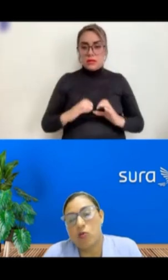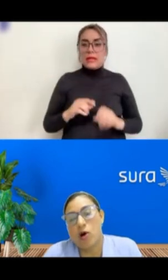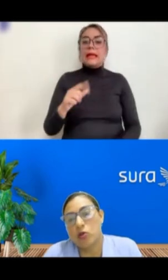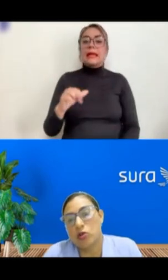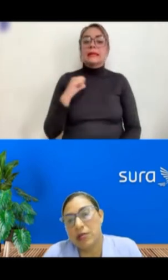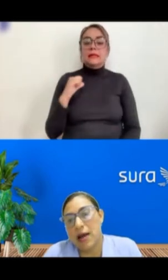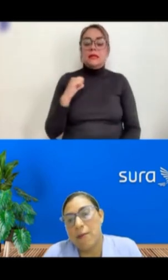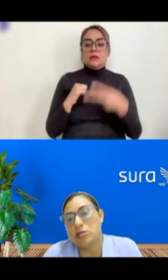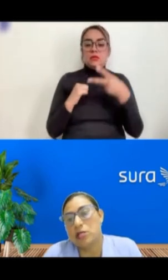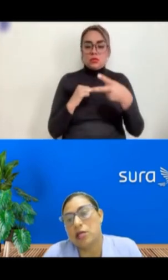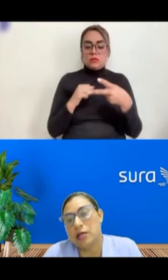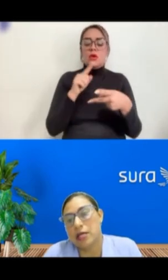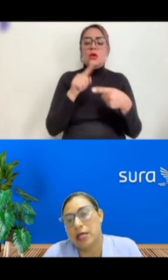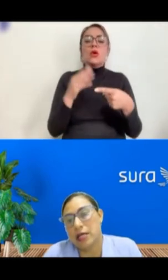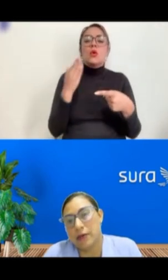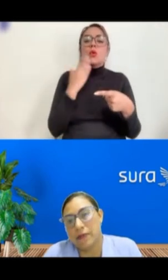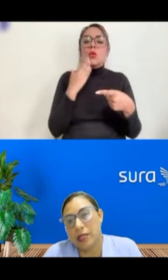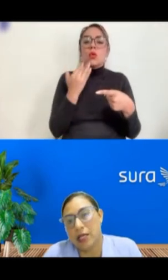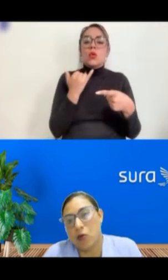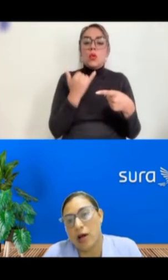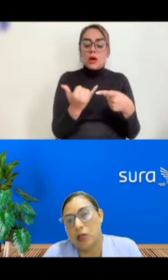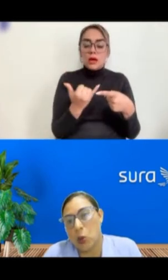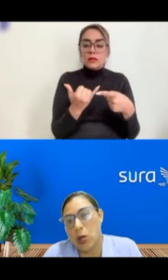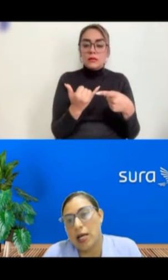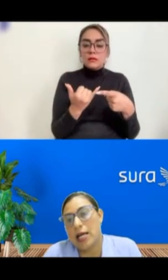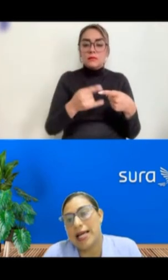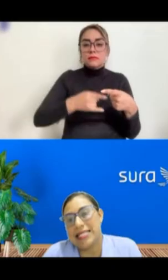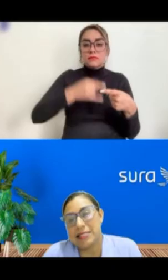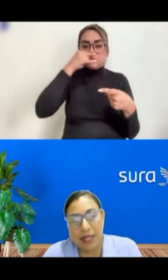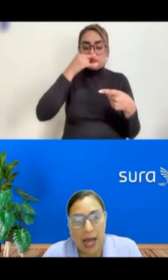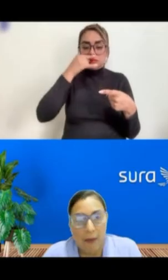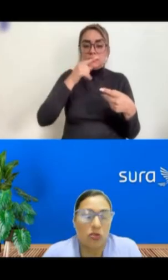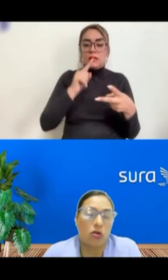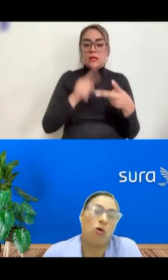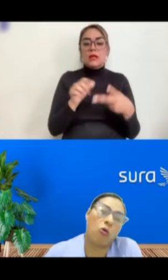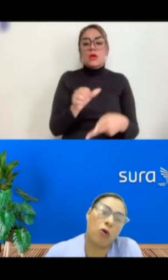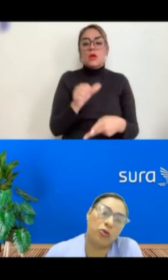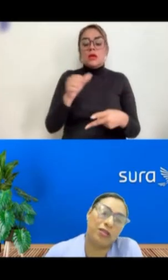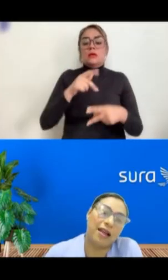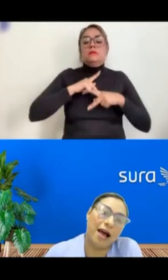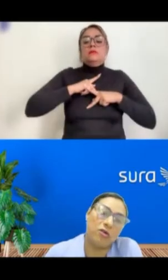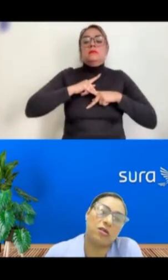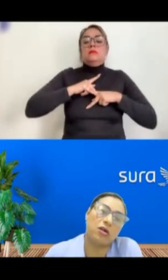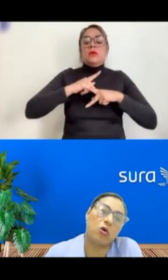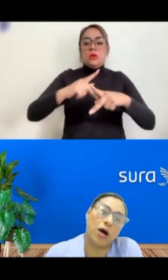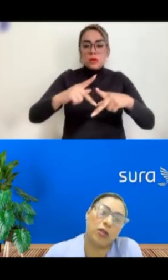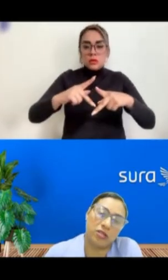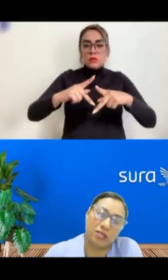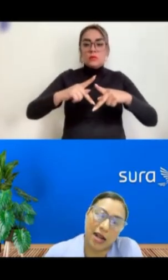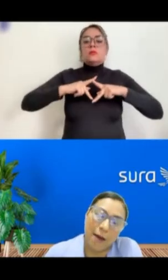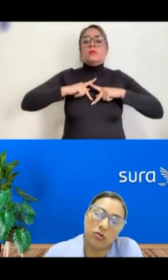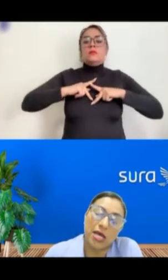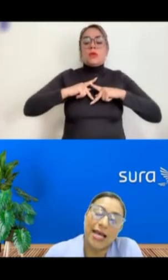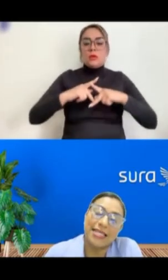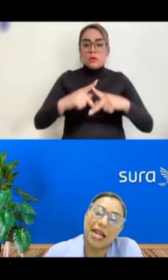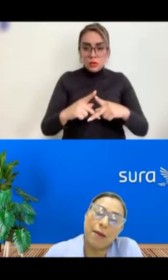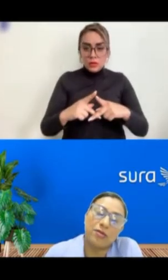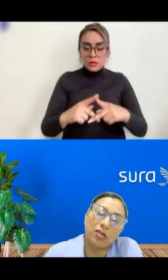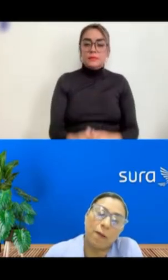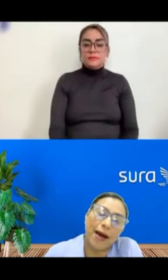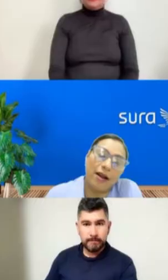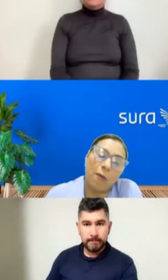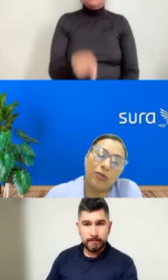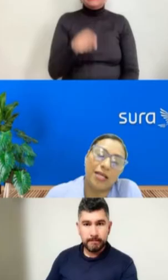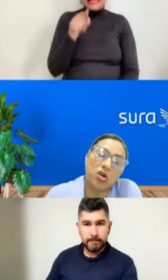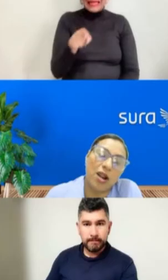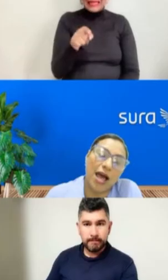dos fases, cuando inspiramos y cuando expiramos, o cuando inhalamos o cuando exhalamos. Esa